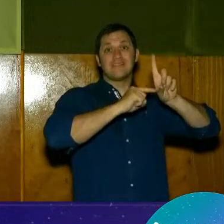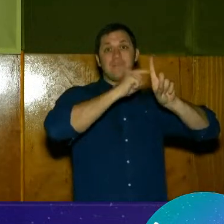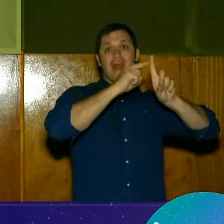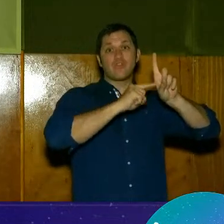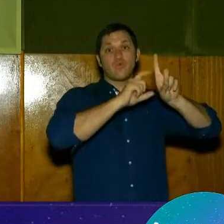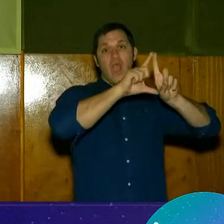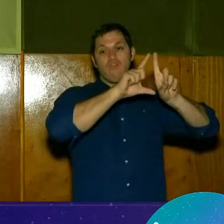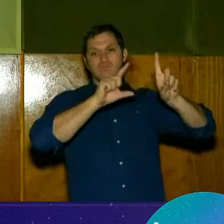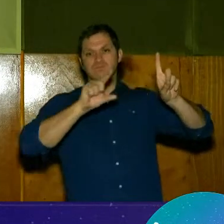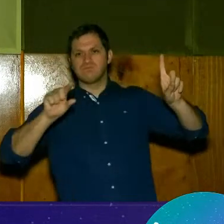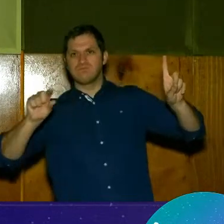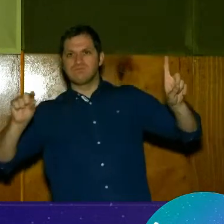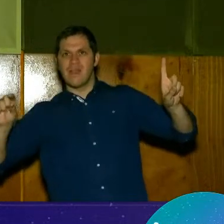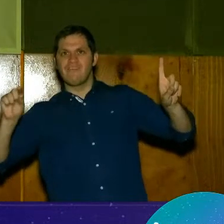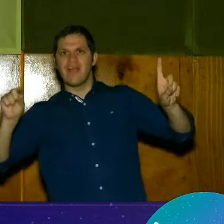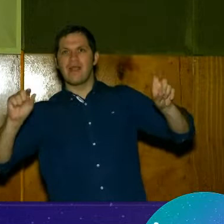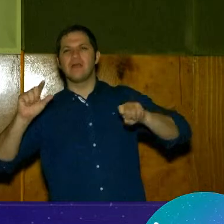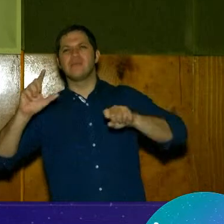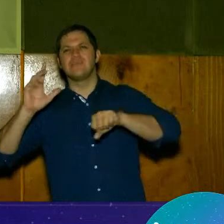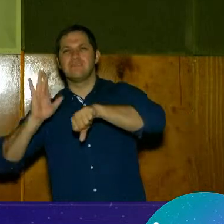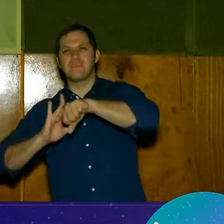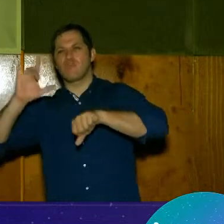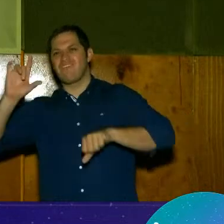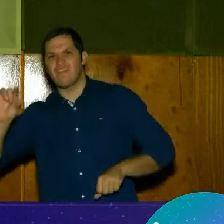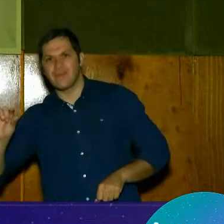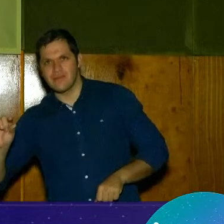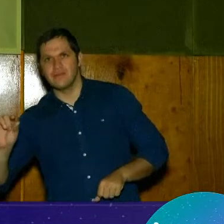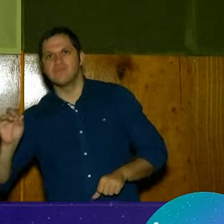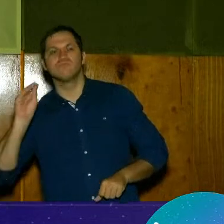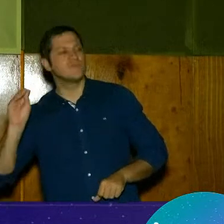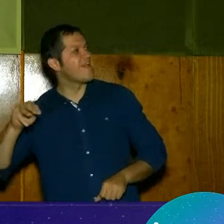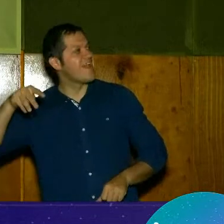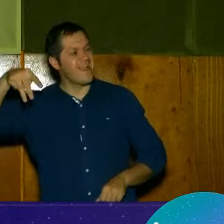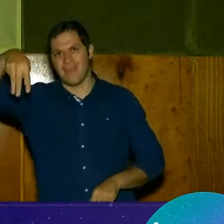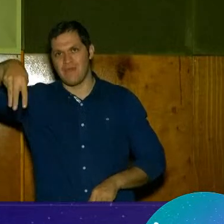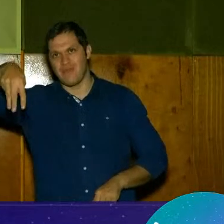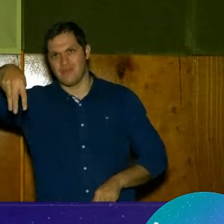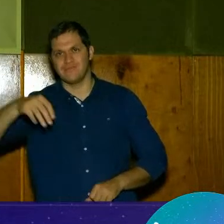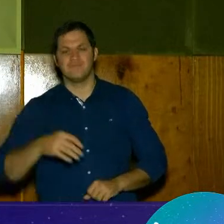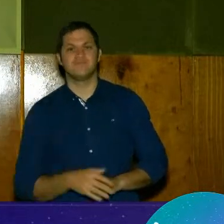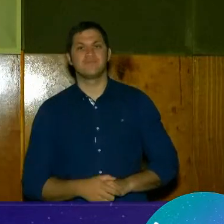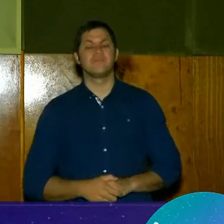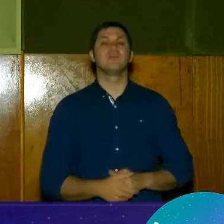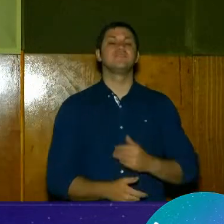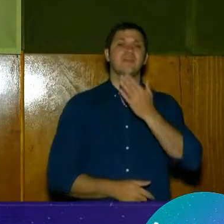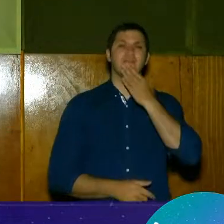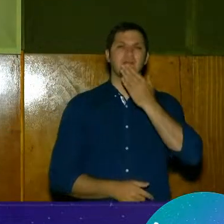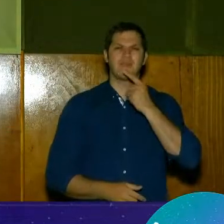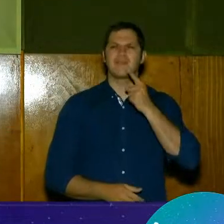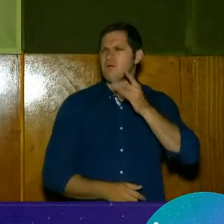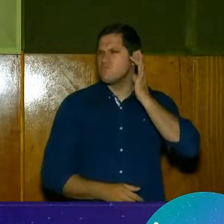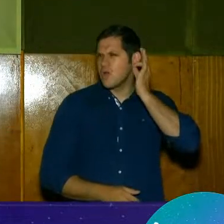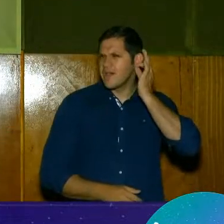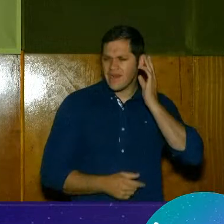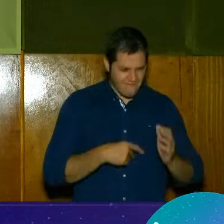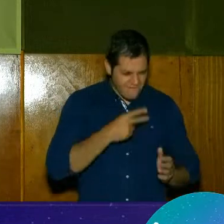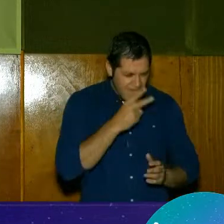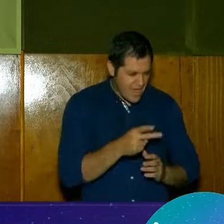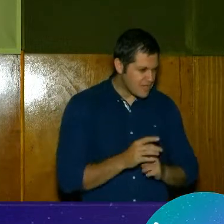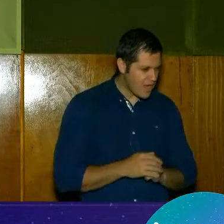hoy y clasifica las estrellas siendo la o la más caliente hasta la m la menos